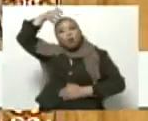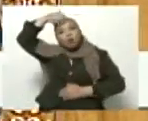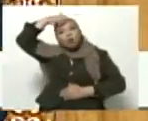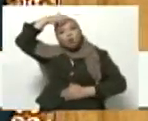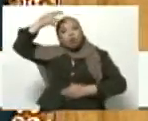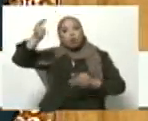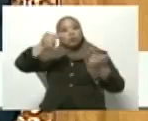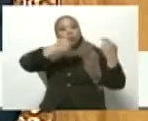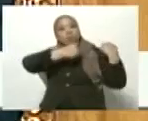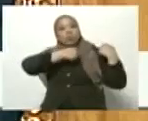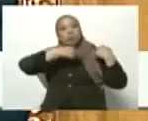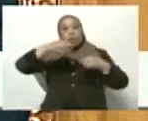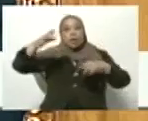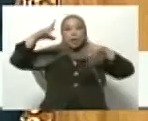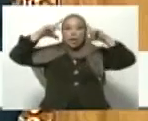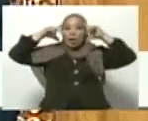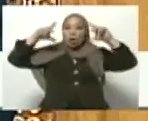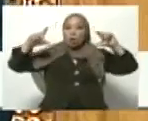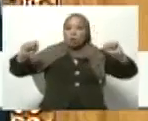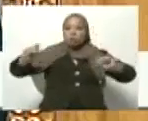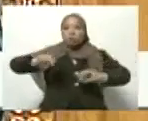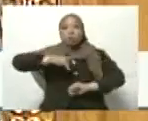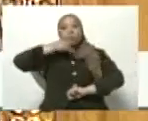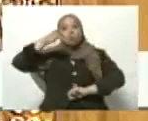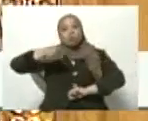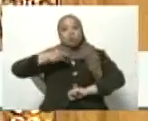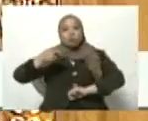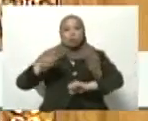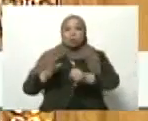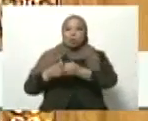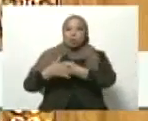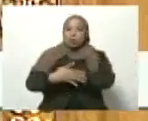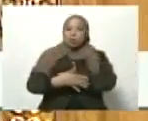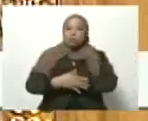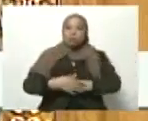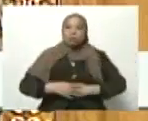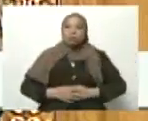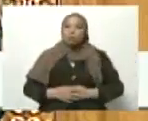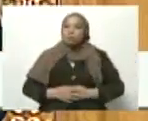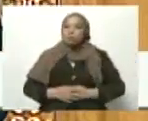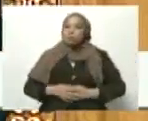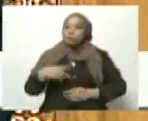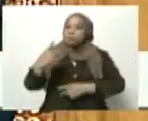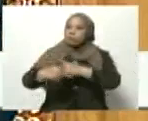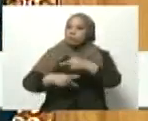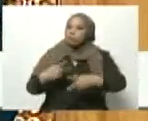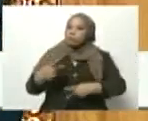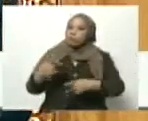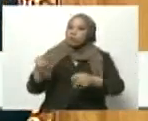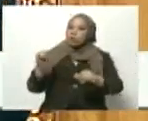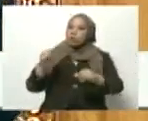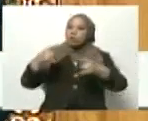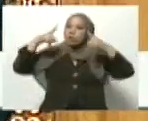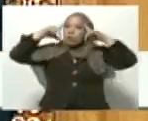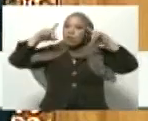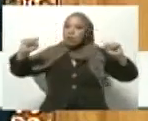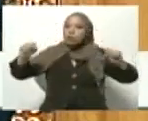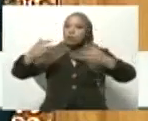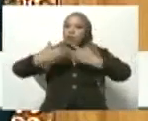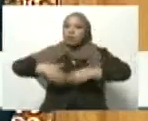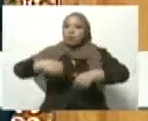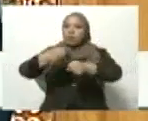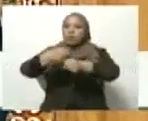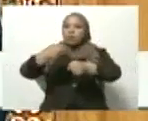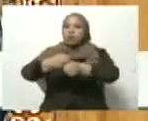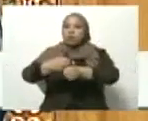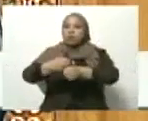de Nacional de Inteligencia, que era un político, y el tipo corrompió la información de inteligencia. La información de inteligencia tiene que ser lo más confiable, lo